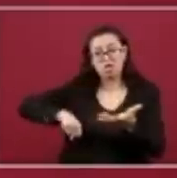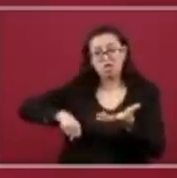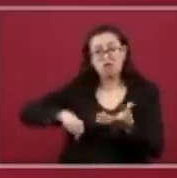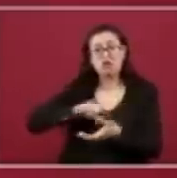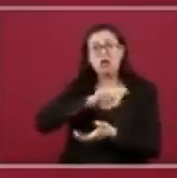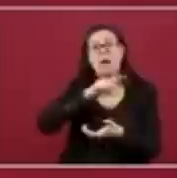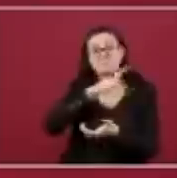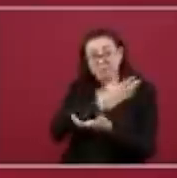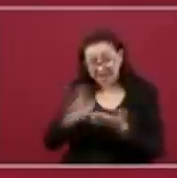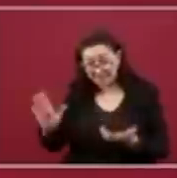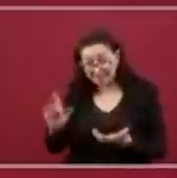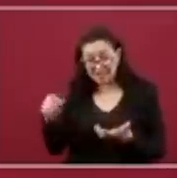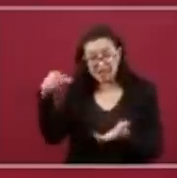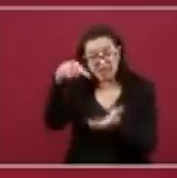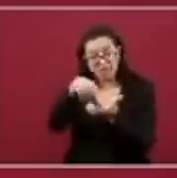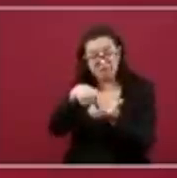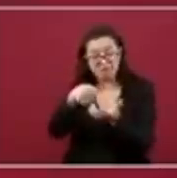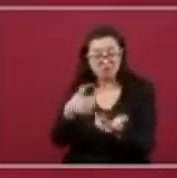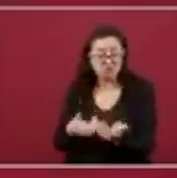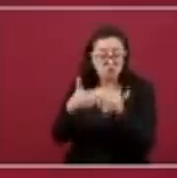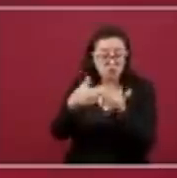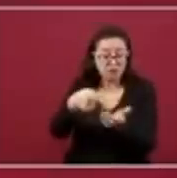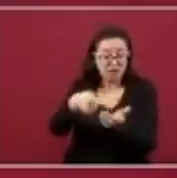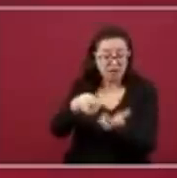obras que no se terminan.